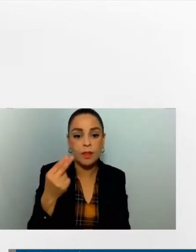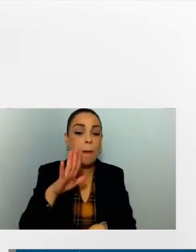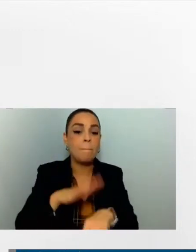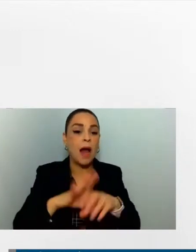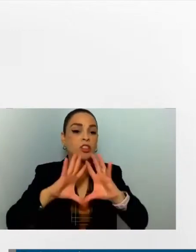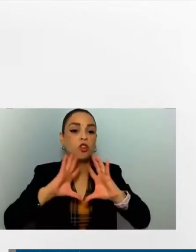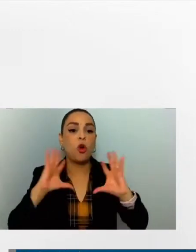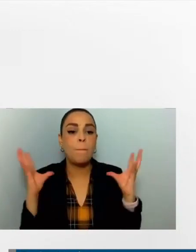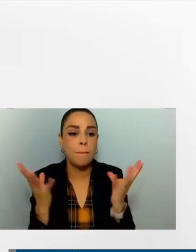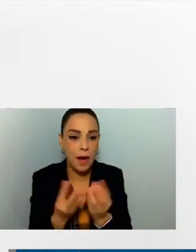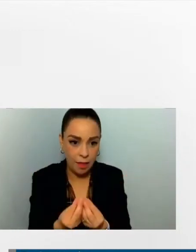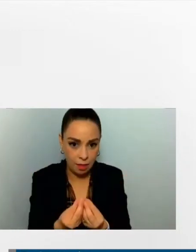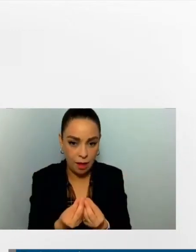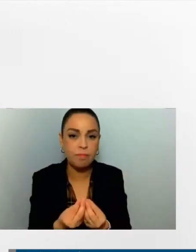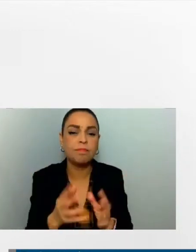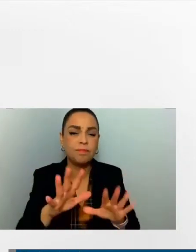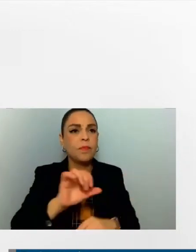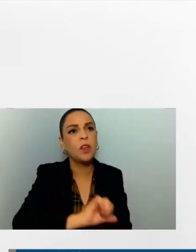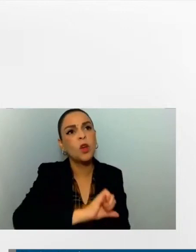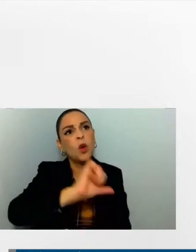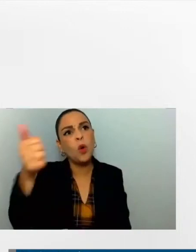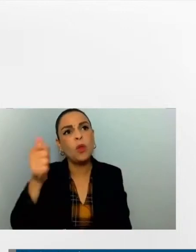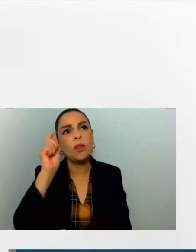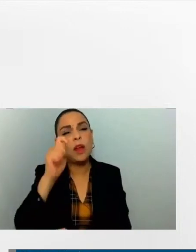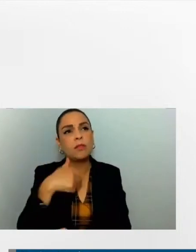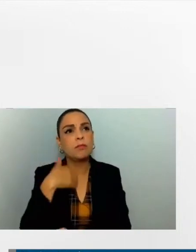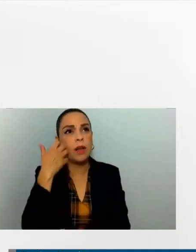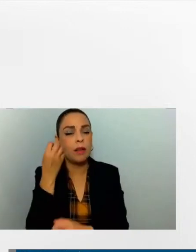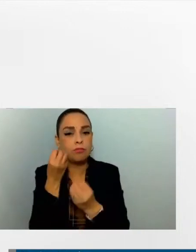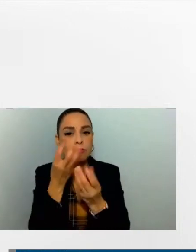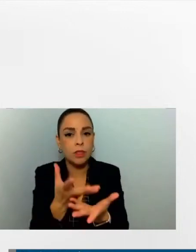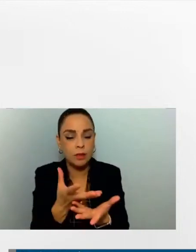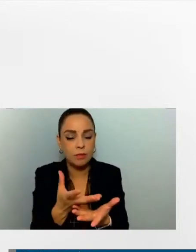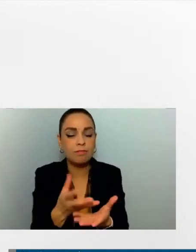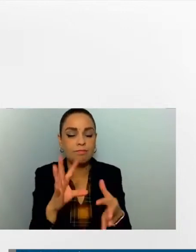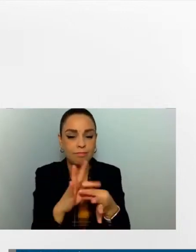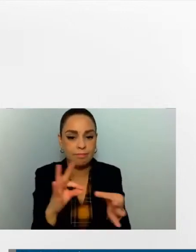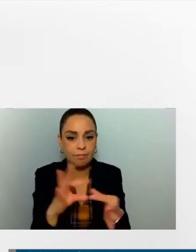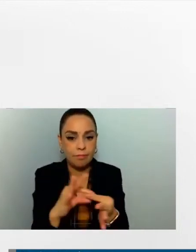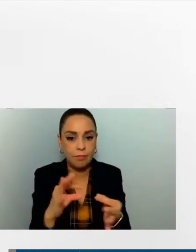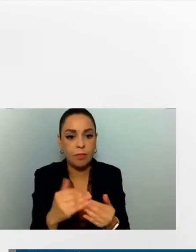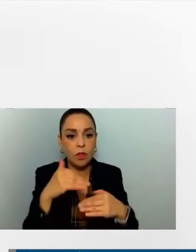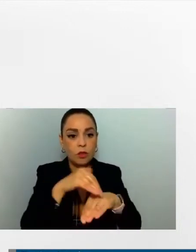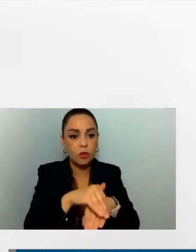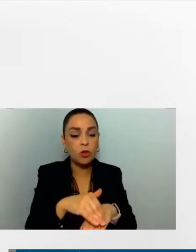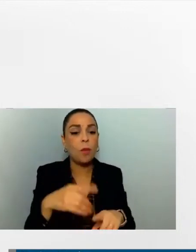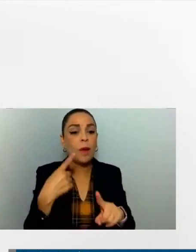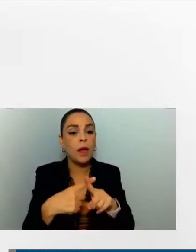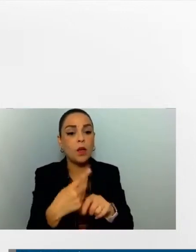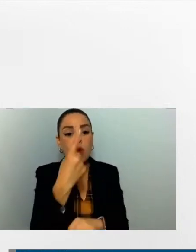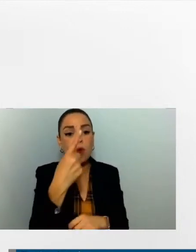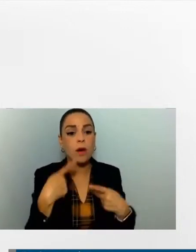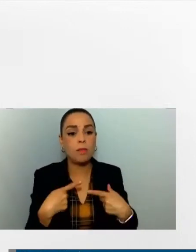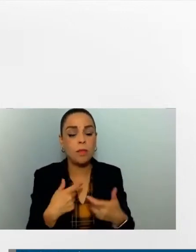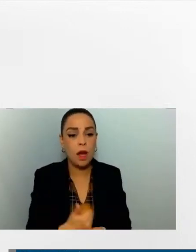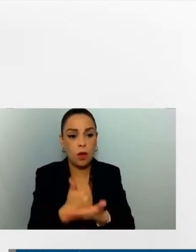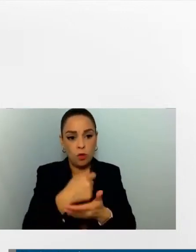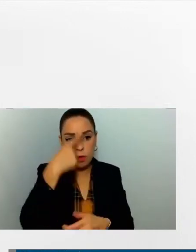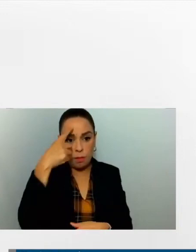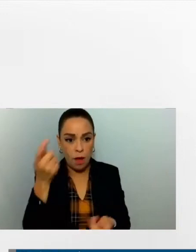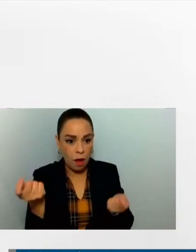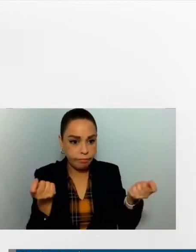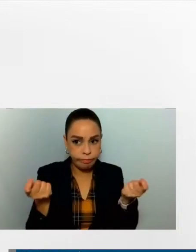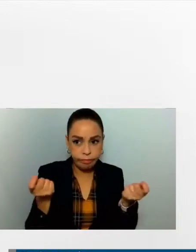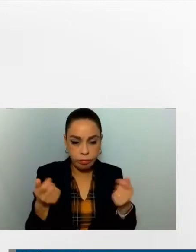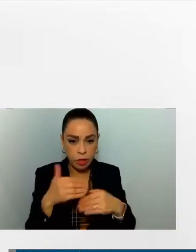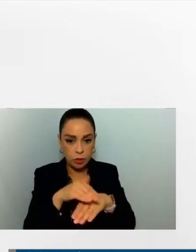lo mejor lo otro que yo podría abordar es el tema de mediación. Fer se está refiriendo al tema de mediación en el ámbito familiar,